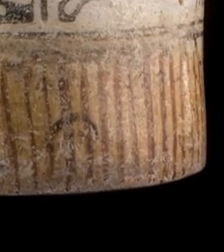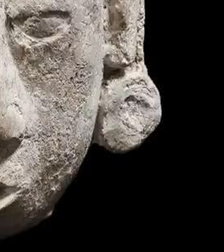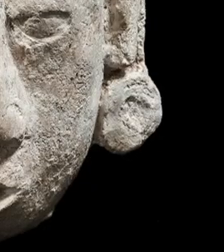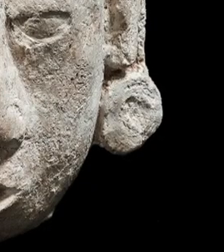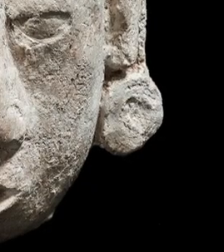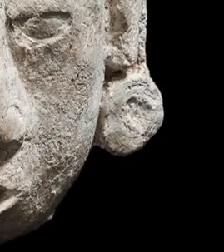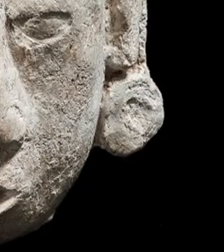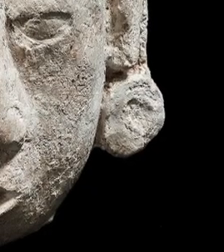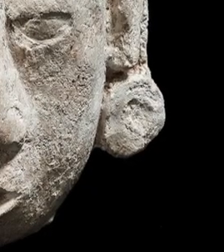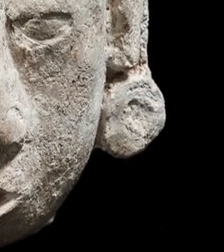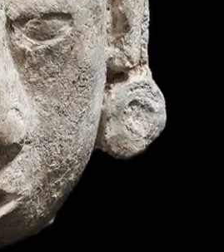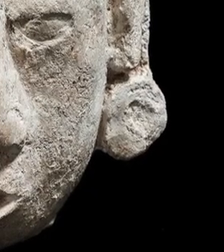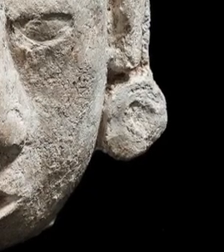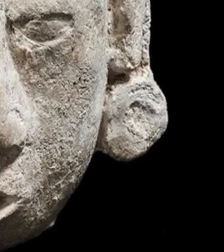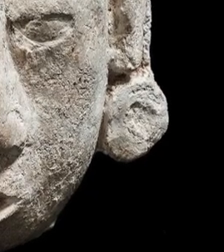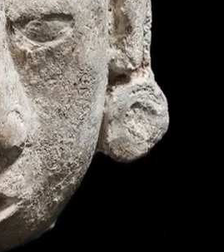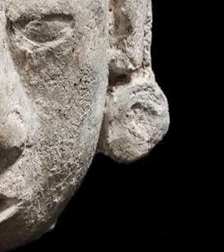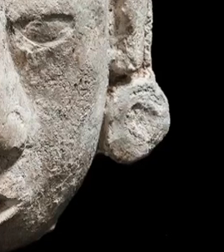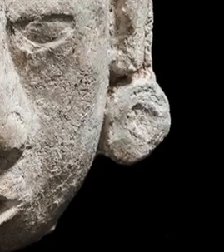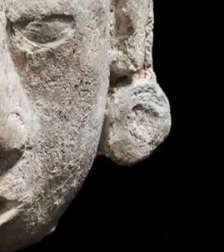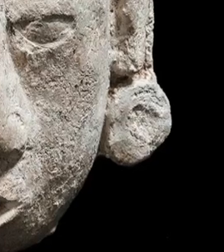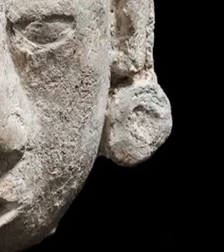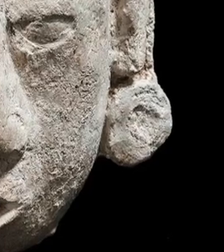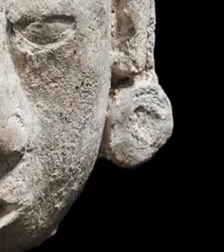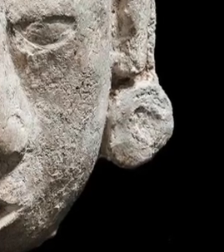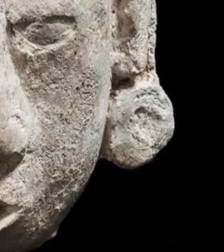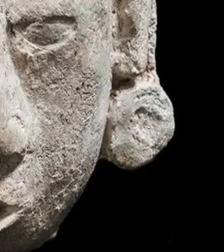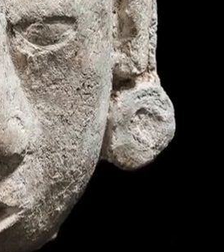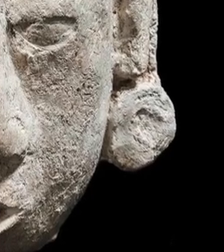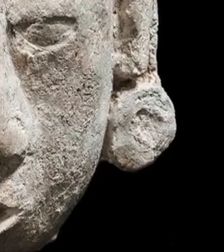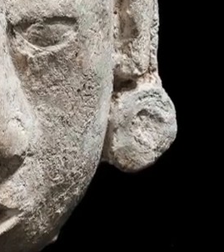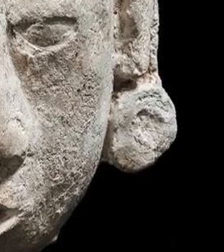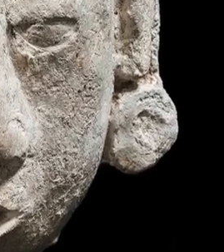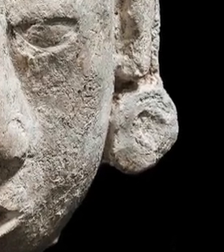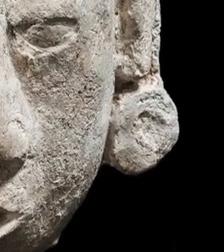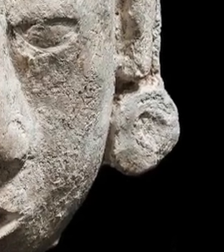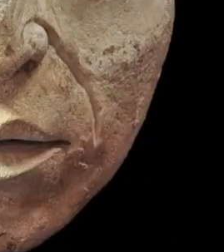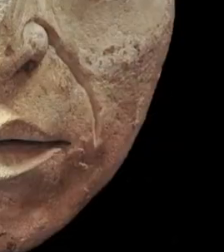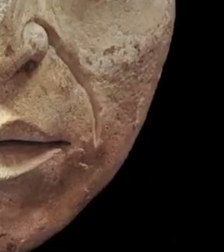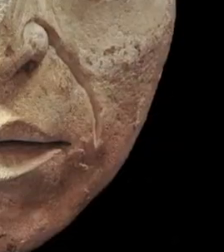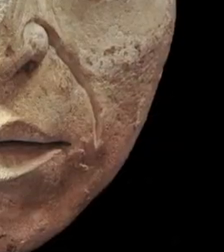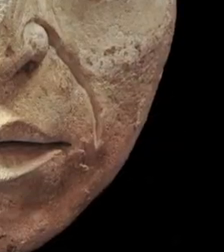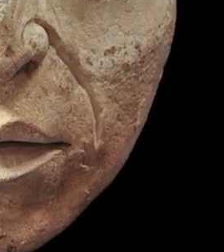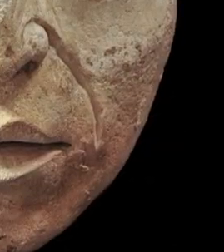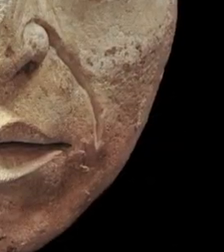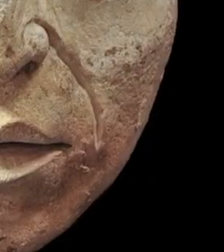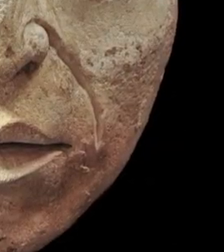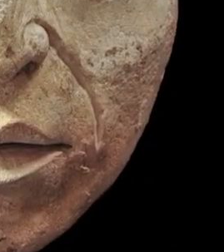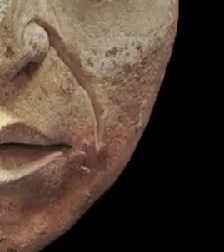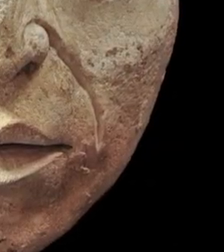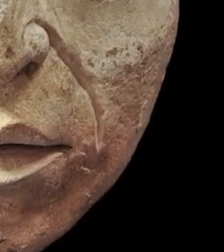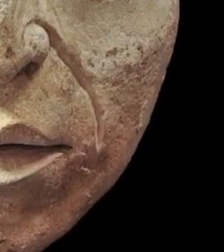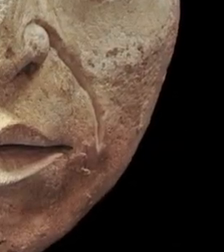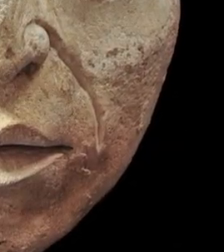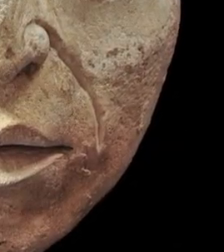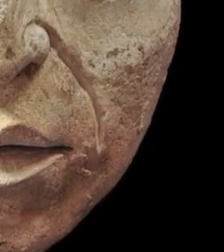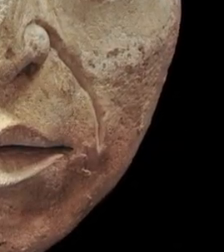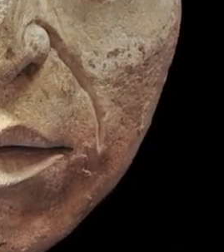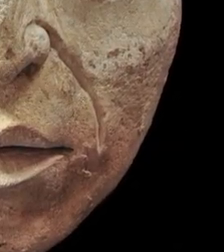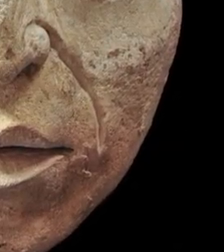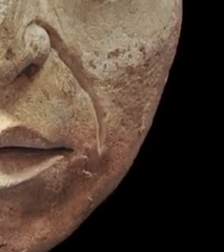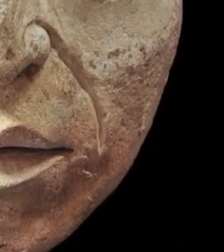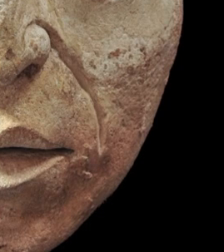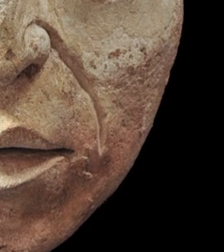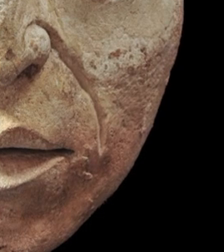tenemos en 35% de avance y que terminaremos a más tardar el día 12 de septiembre, van